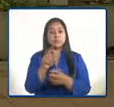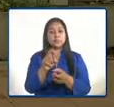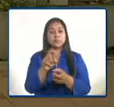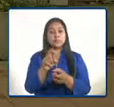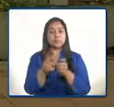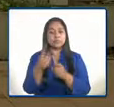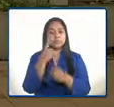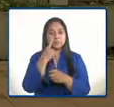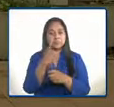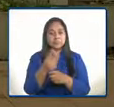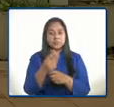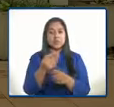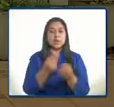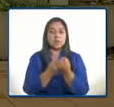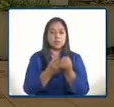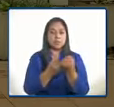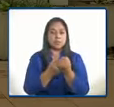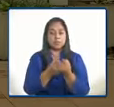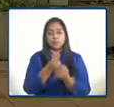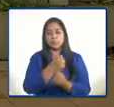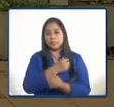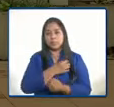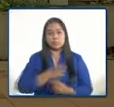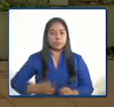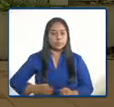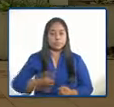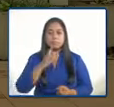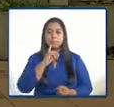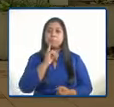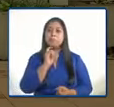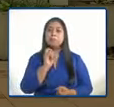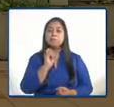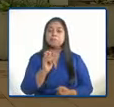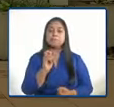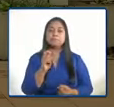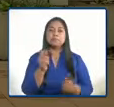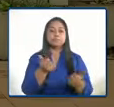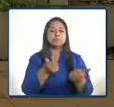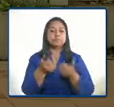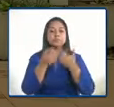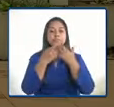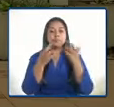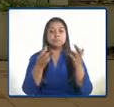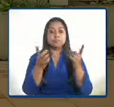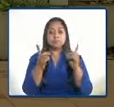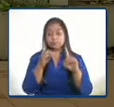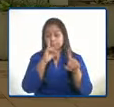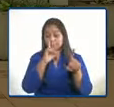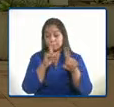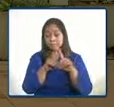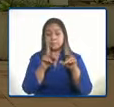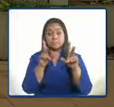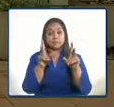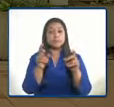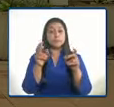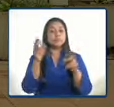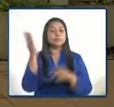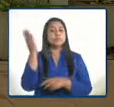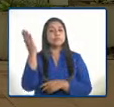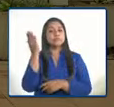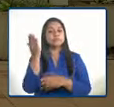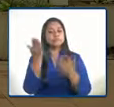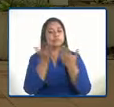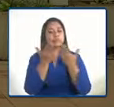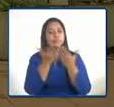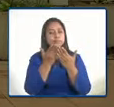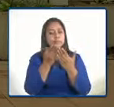Estado para mejorar la administración pública. Pero no estamos abandonando en ningún momento la parte académica, es más, la estamos tratando